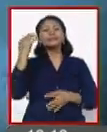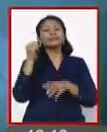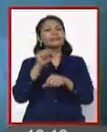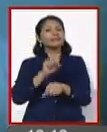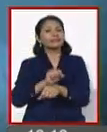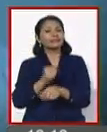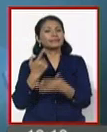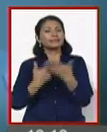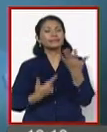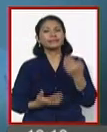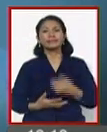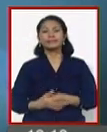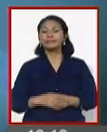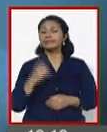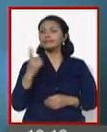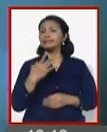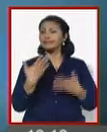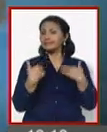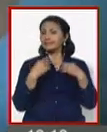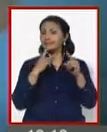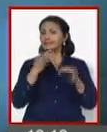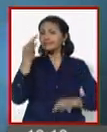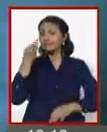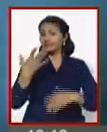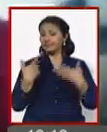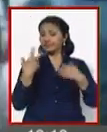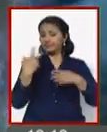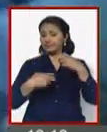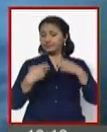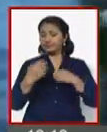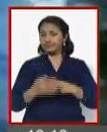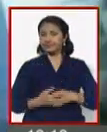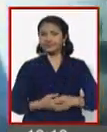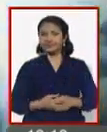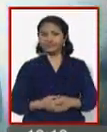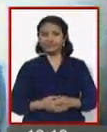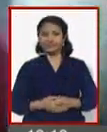detención? ¡Díganme! Solo sigo órdenes. Si tiene algún problema, háblelo ahí.